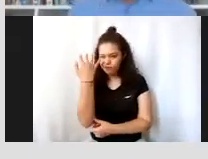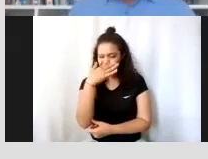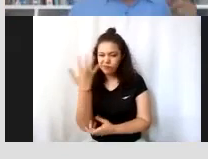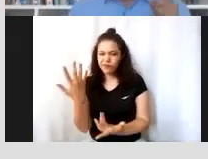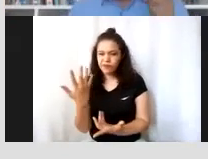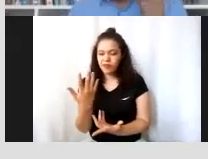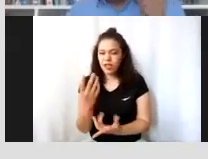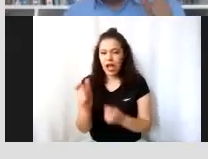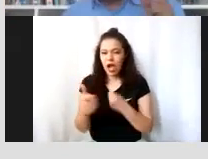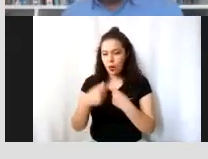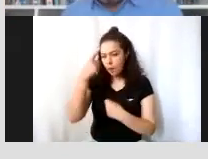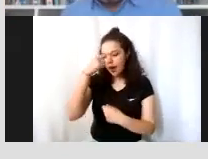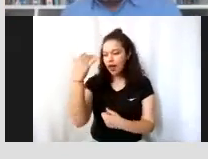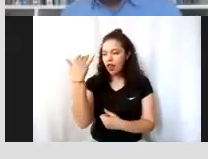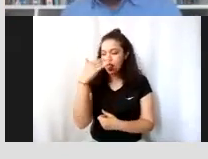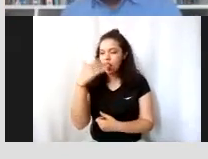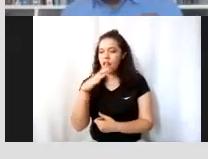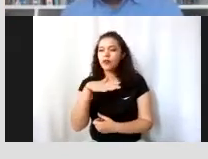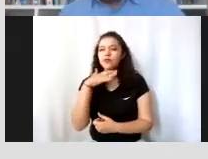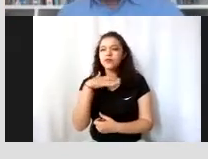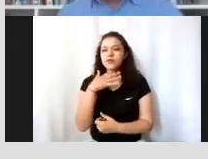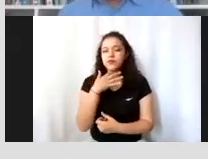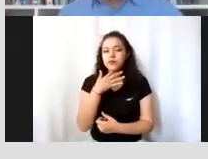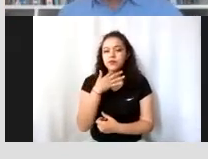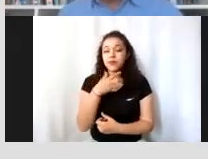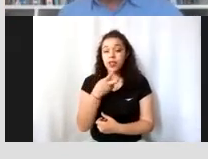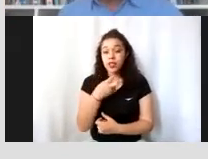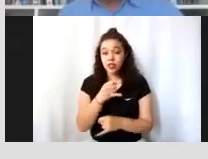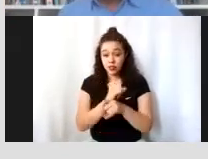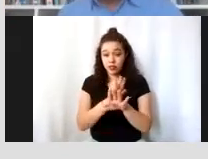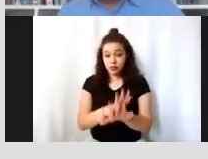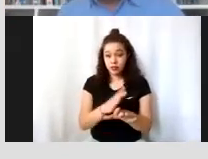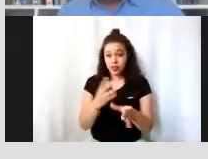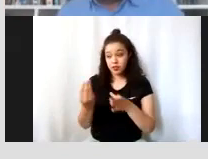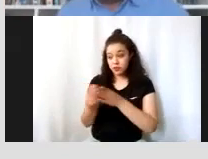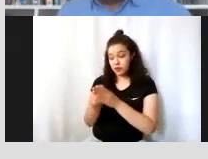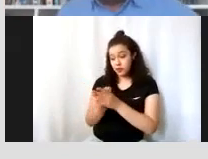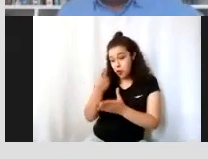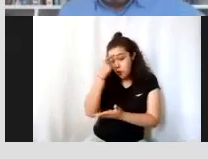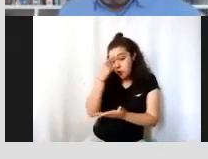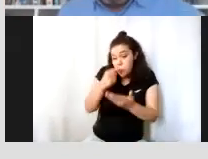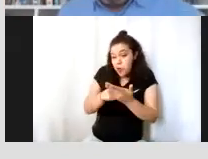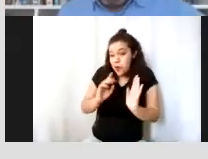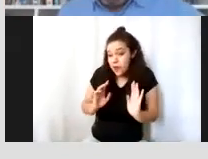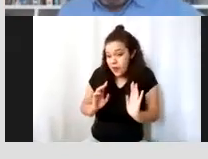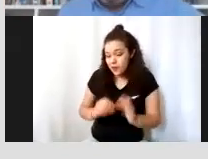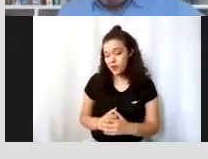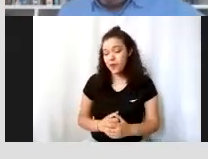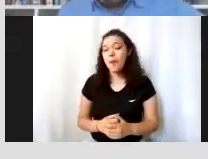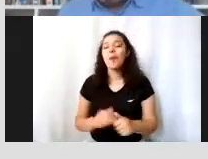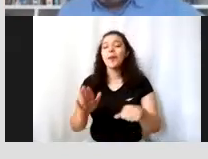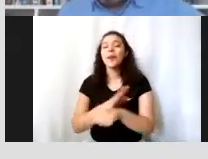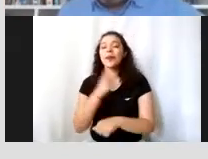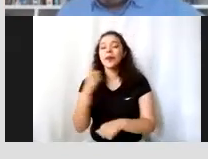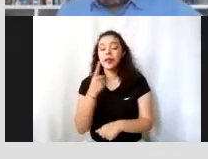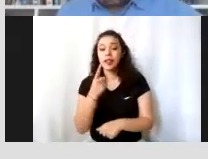un pasatiempo podría revelar muchos otros datos personales, porque un